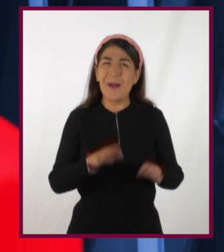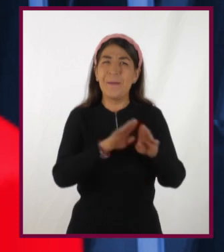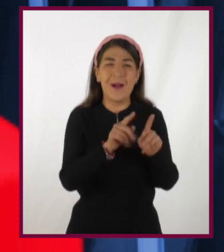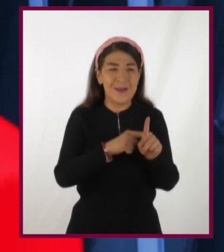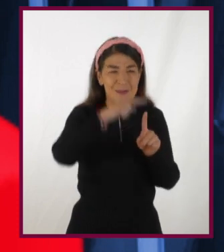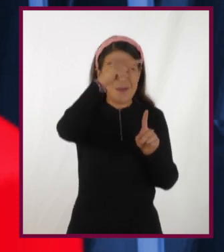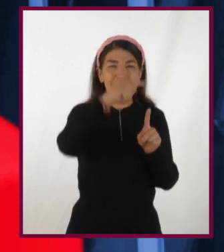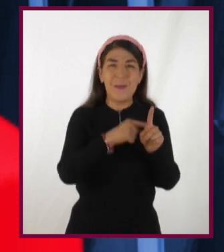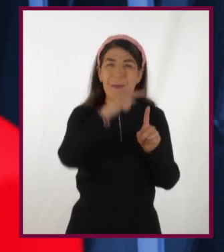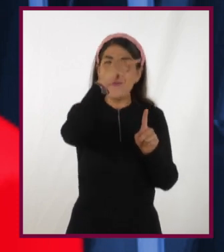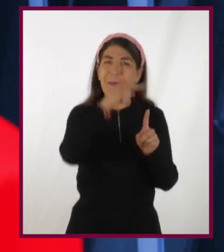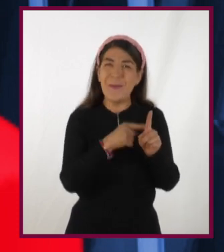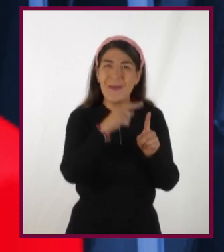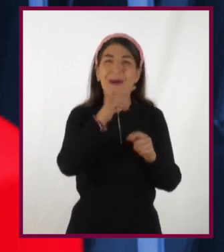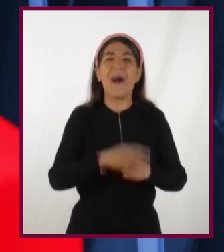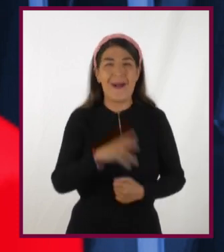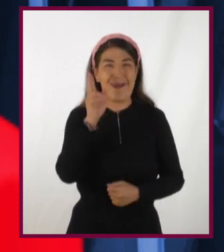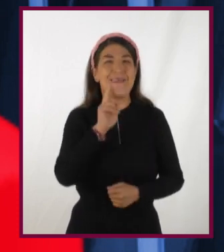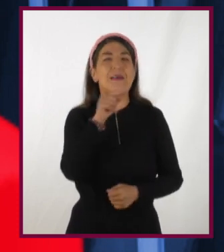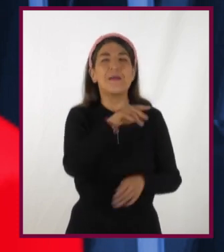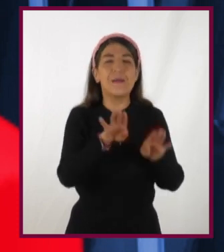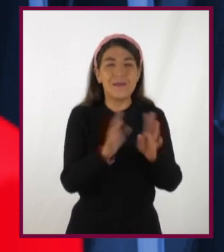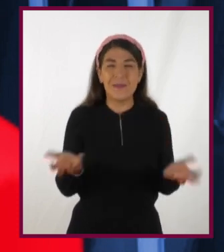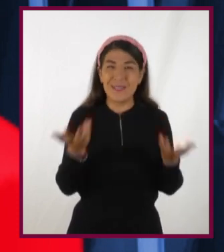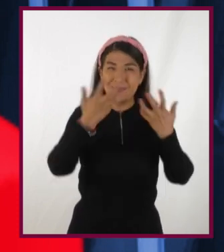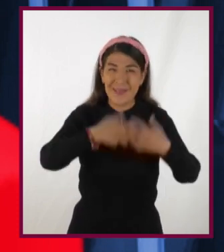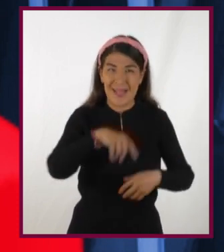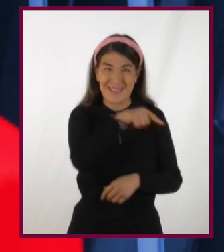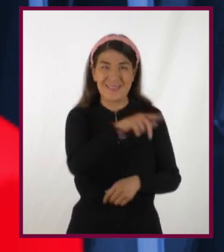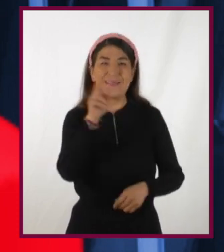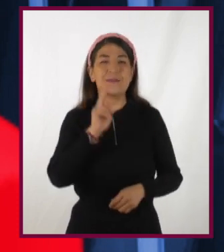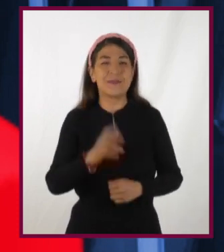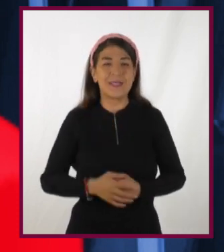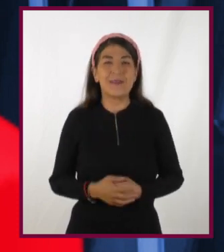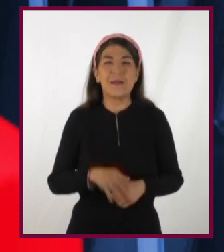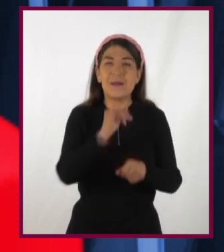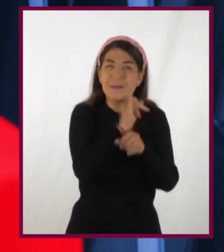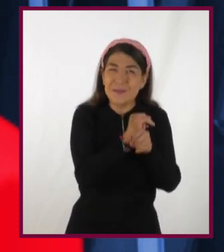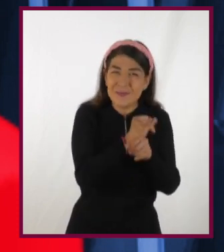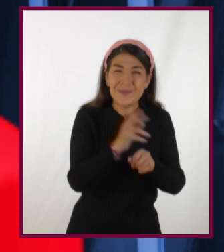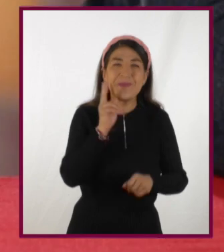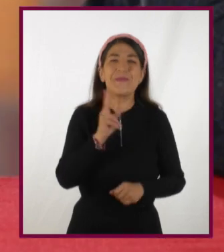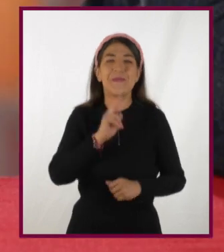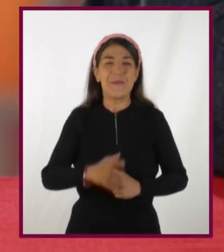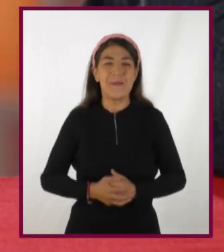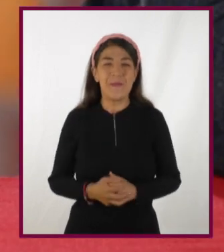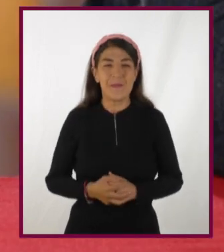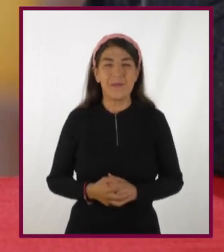Pero pensé, vamos a ver hasta dónde llega el funcionamiento de su aparatito. Vamos a echarle un torito.